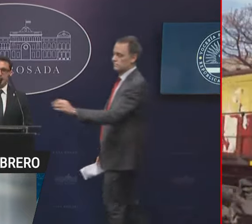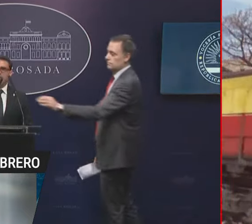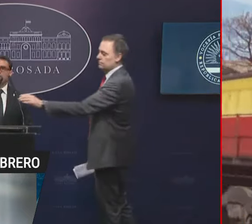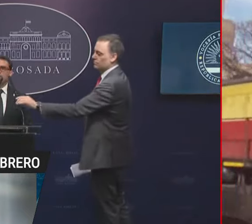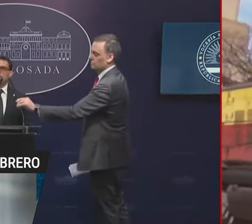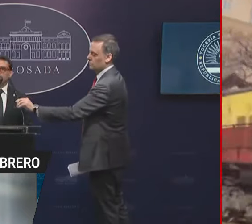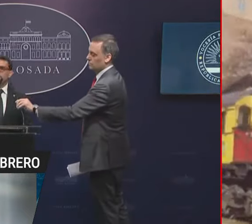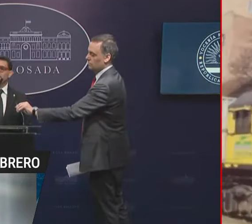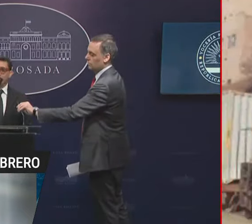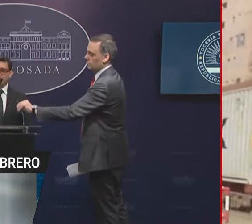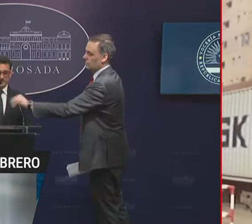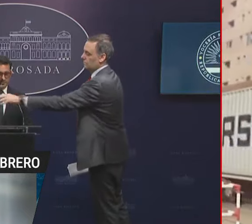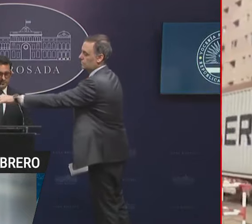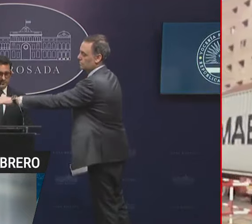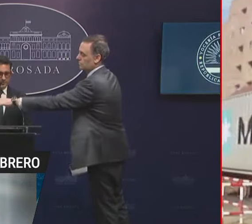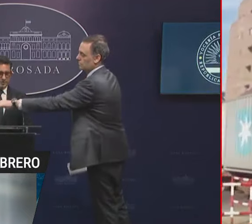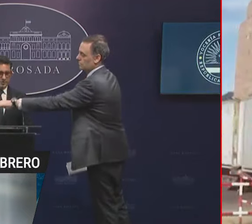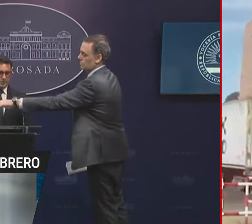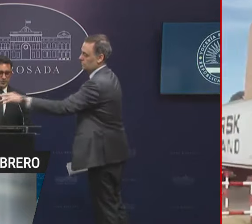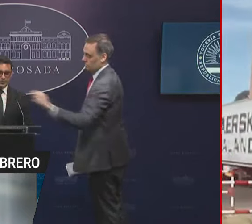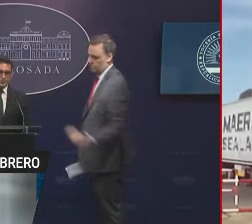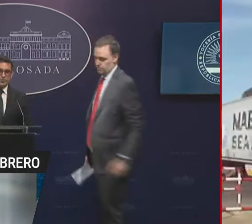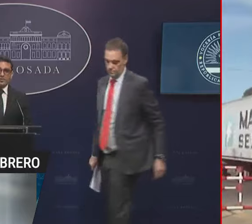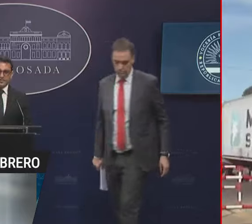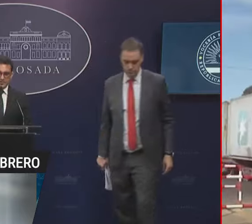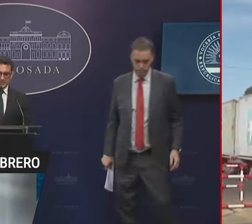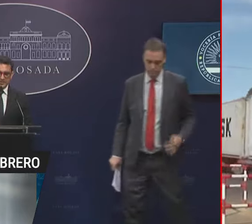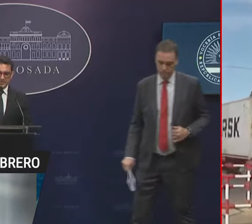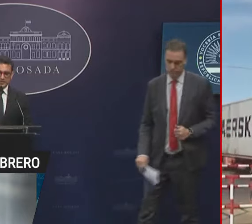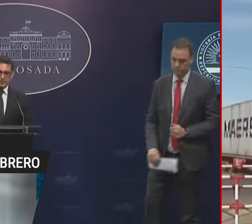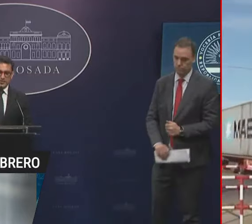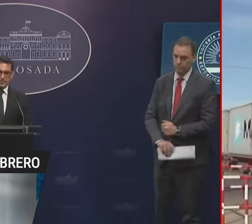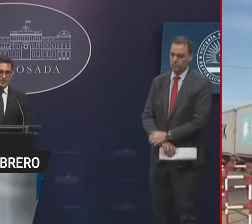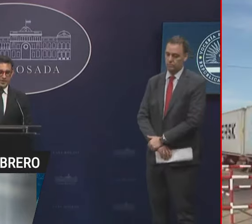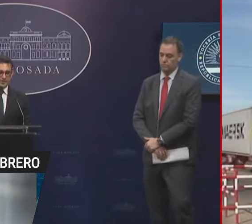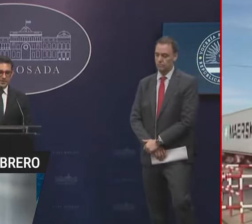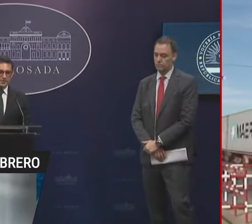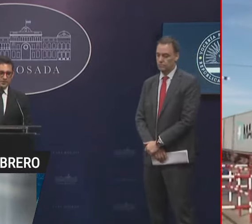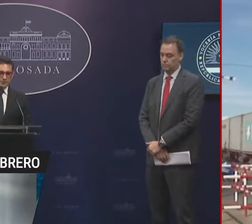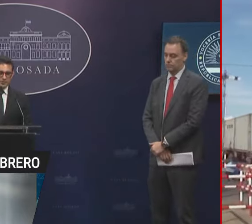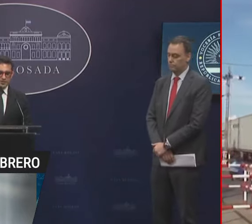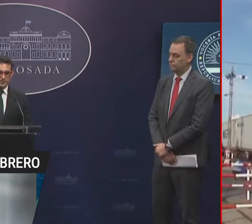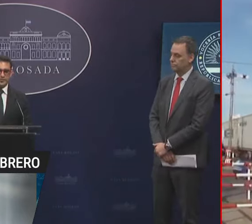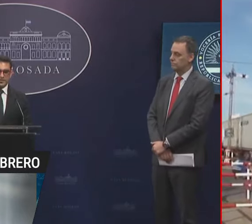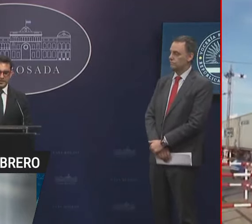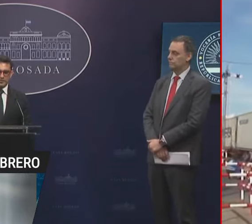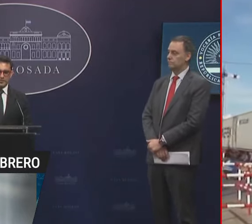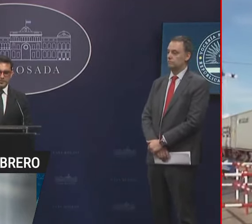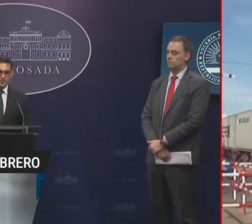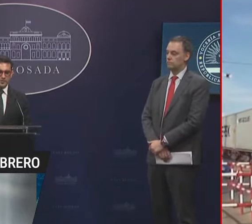de la privatización o licitación, lo que sea, para debilitar a Moyano.